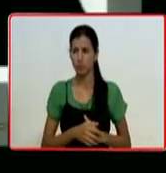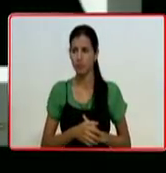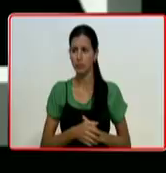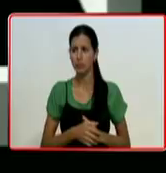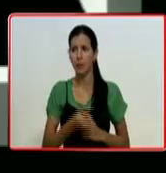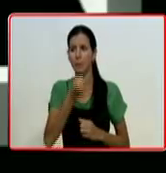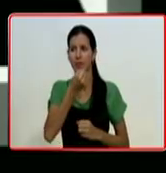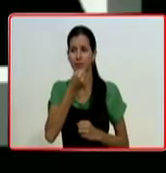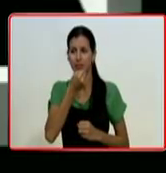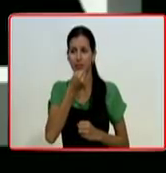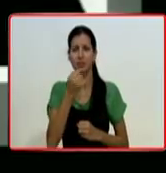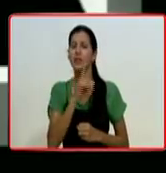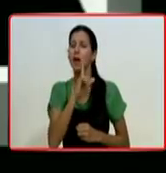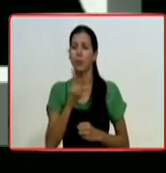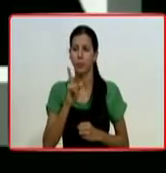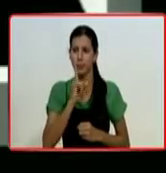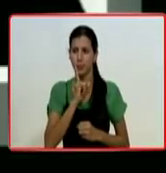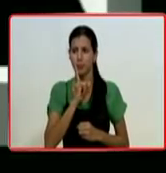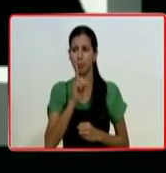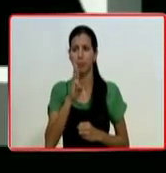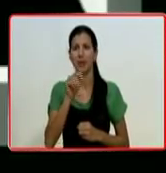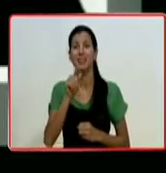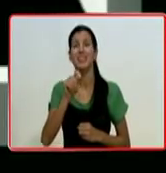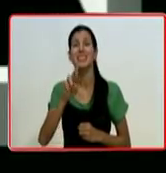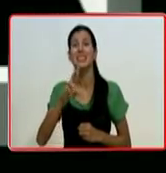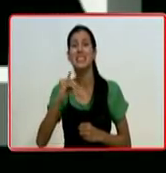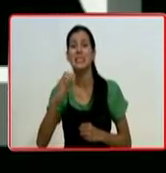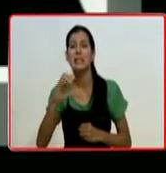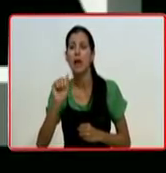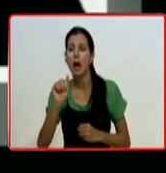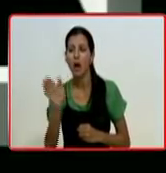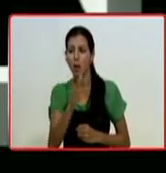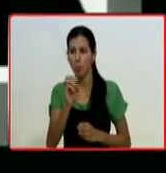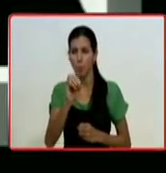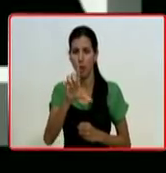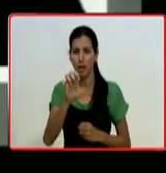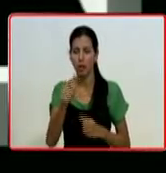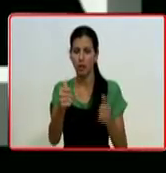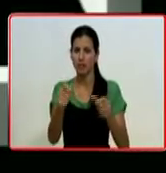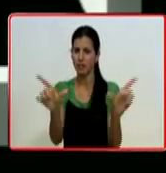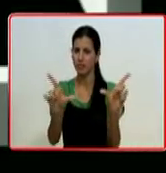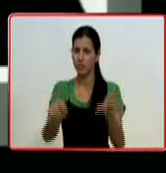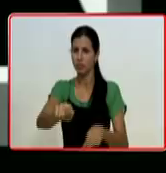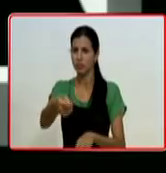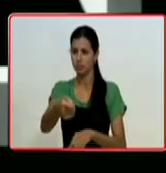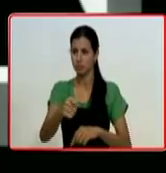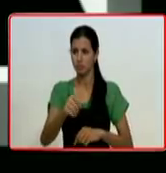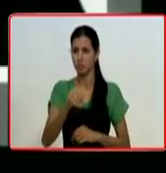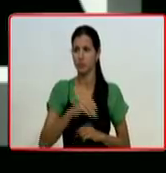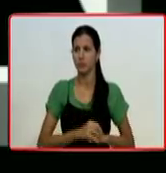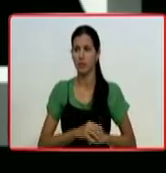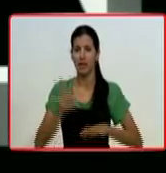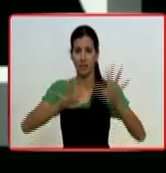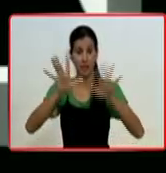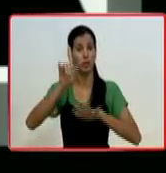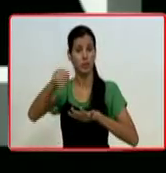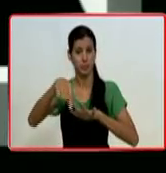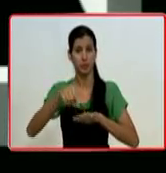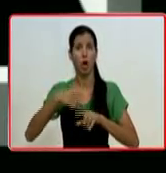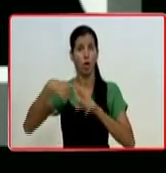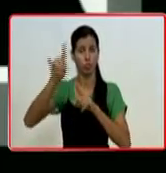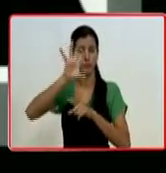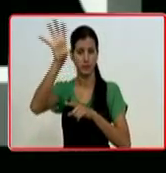con una periodista llamada Patricia Toledo y un canal de noticias, no sé cuál, en el extranjero también. No